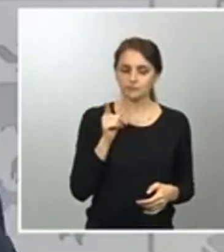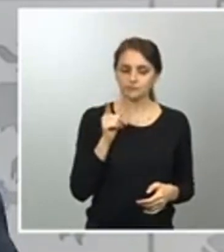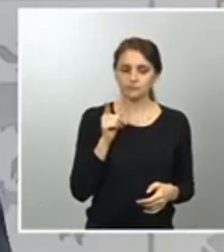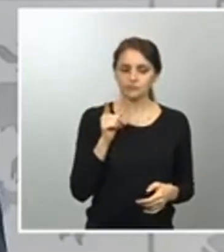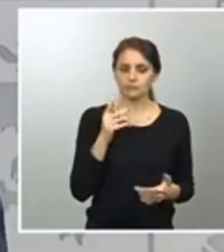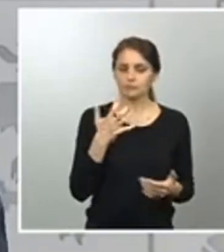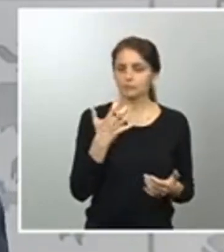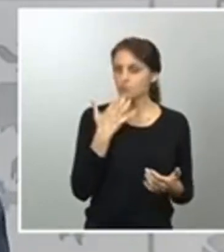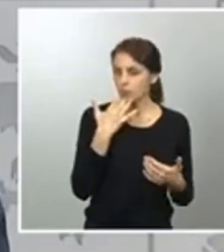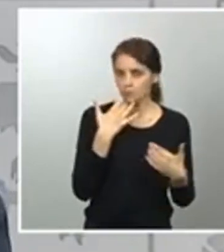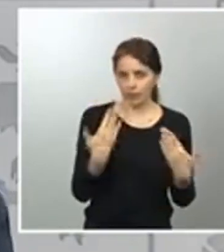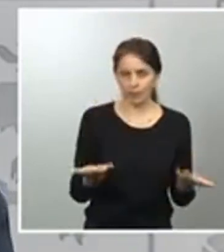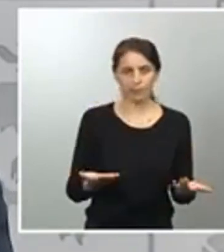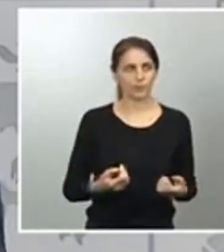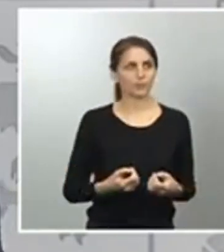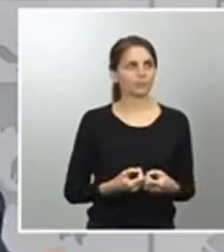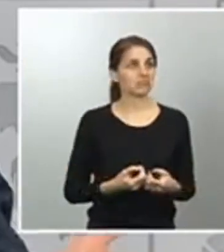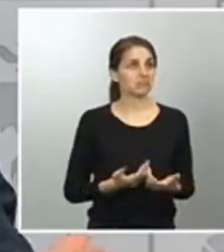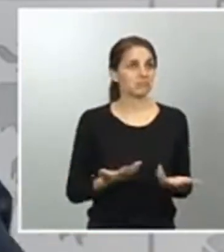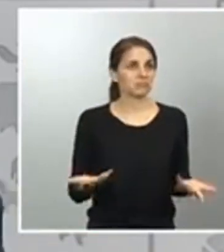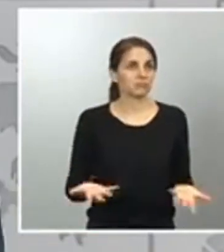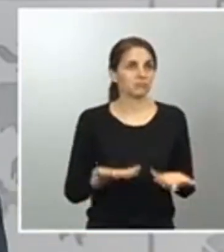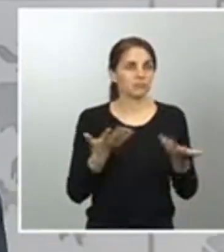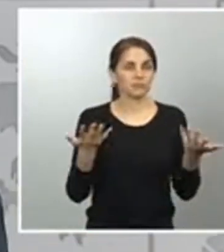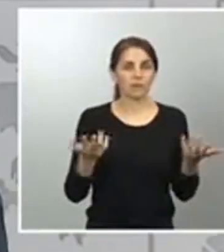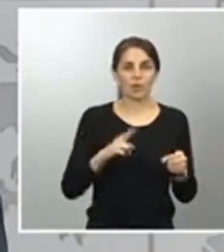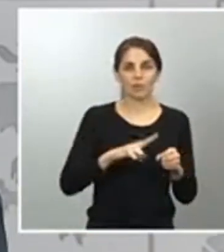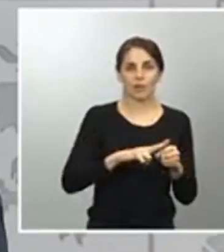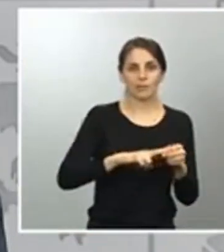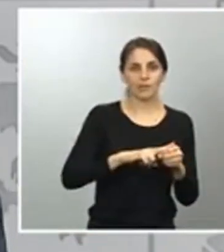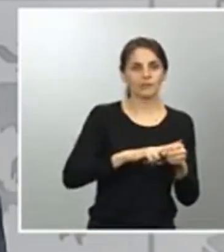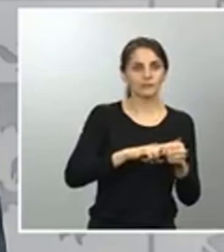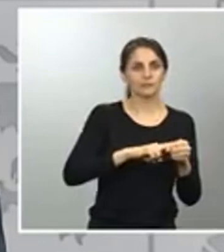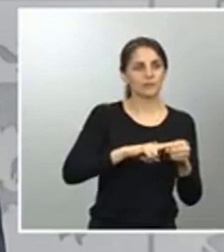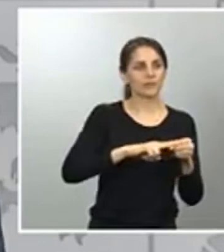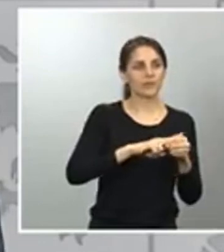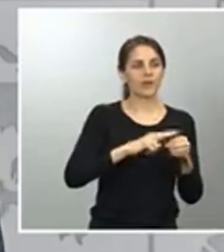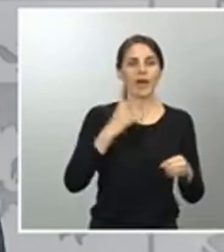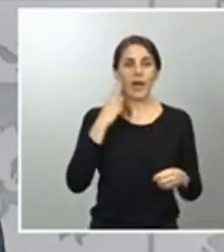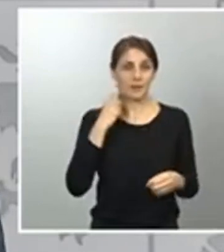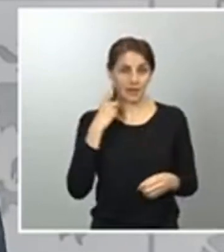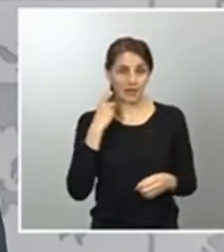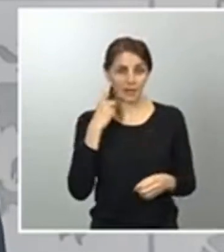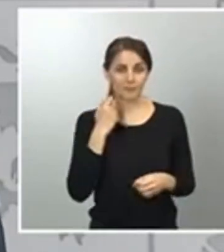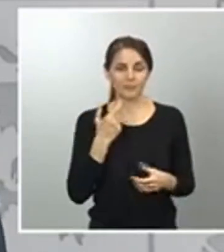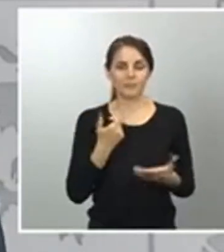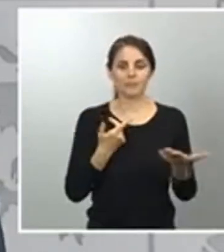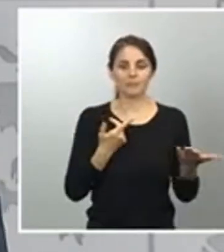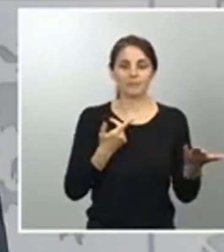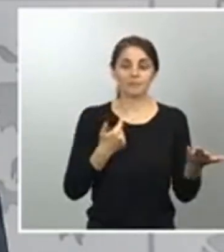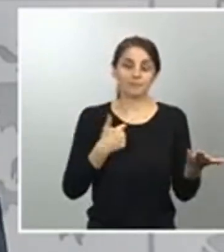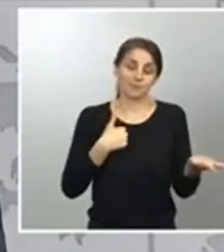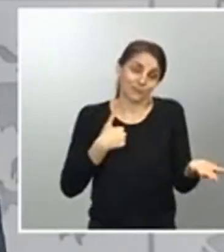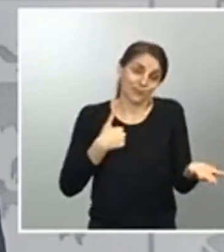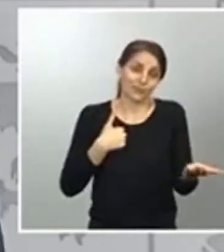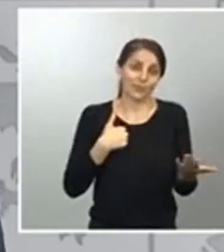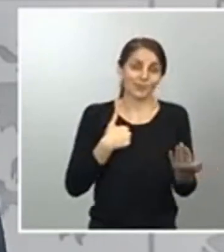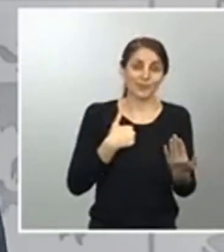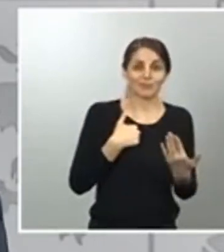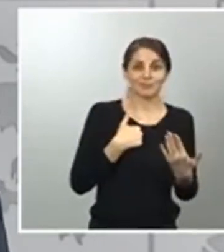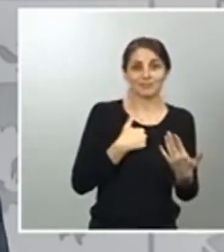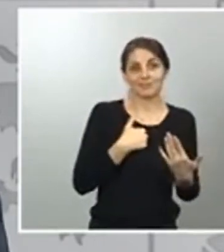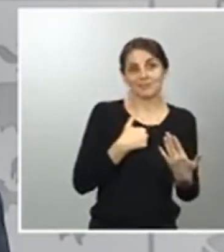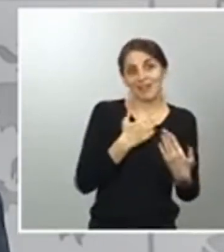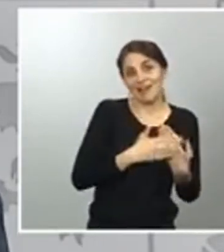no sé, pongamos el caso de la provincia de Almería, que pues bueno, le tengo un cierto cariño, y la provincia de, no